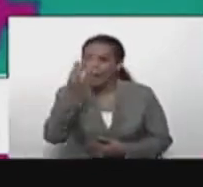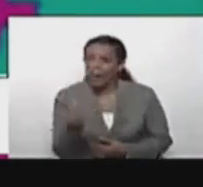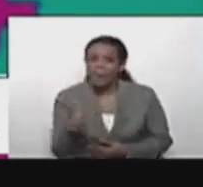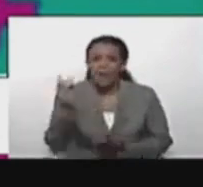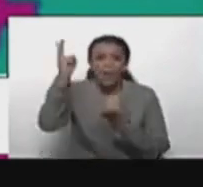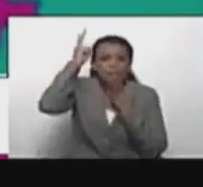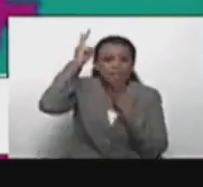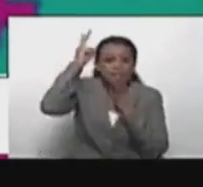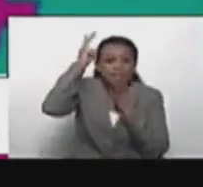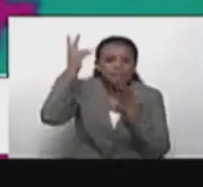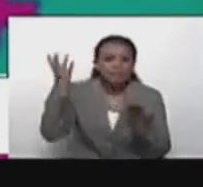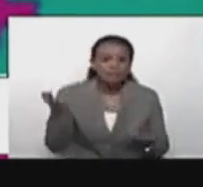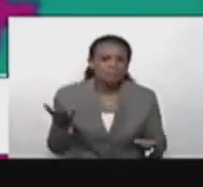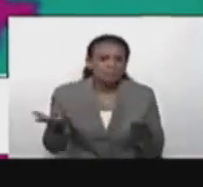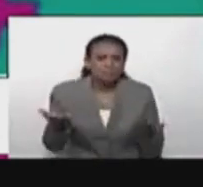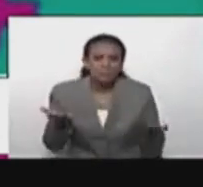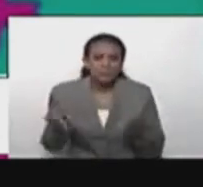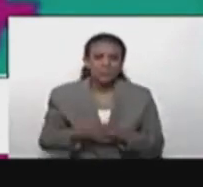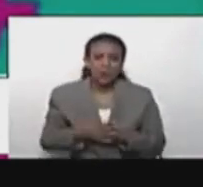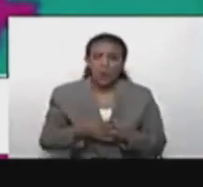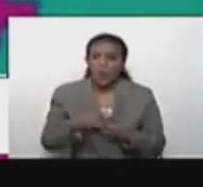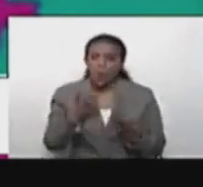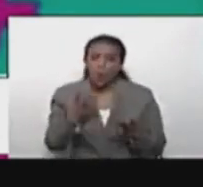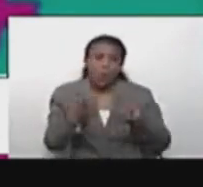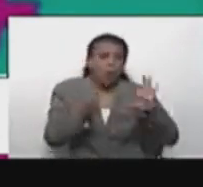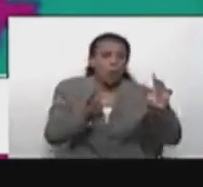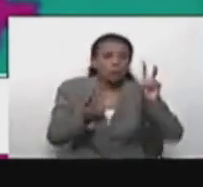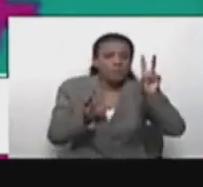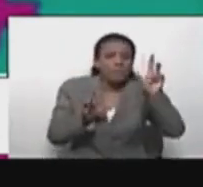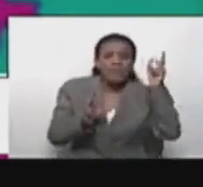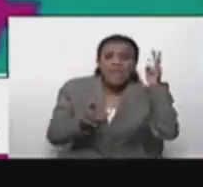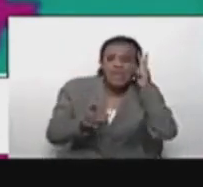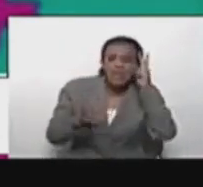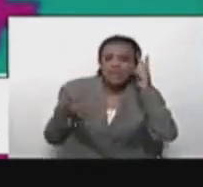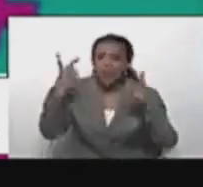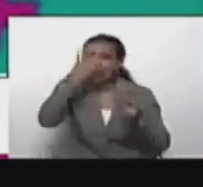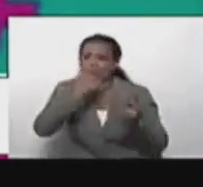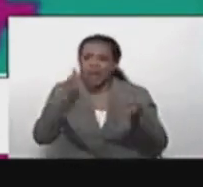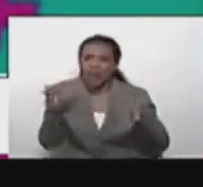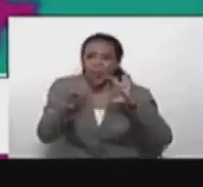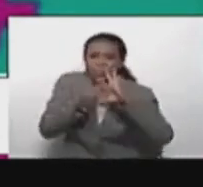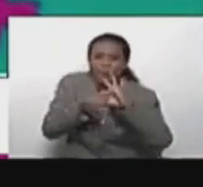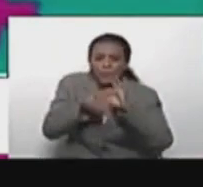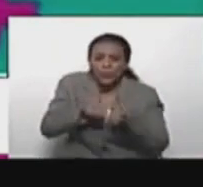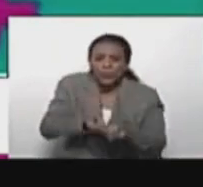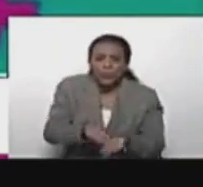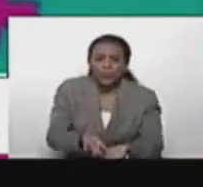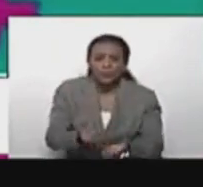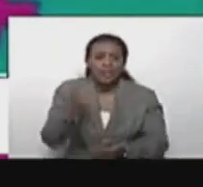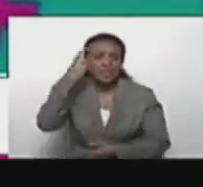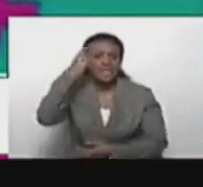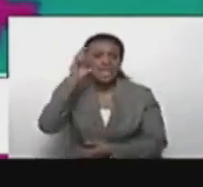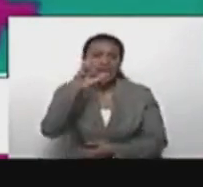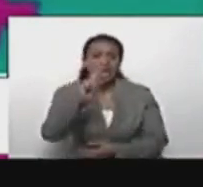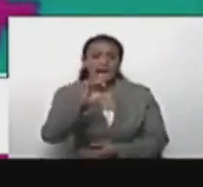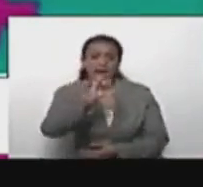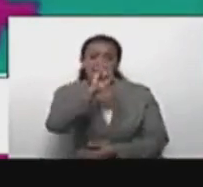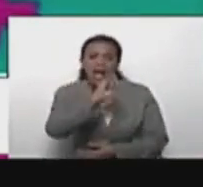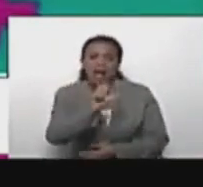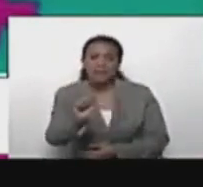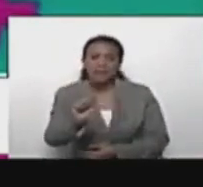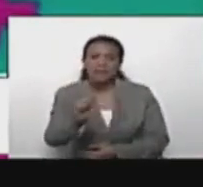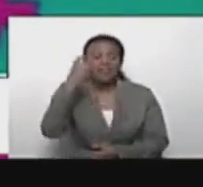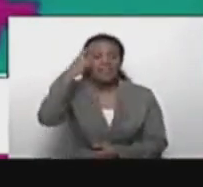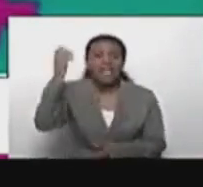indígenas. Los mulatos. Ustedes fueron retirando la palabra del día de la raza y después nos quisieron imponer el día